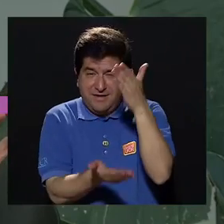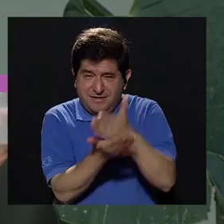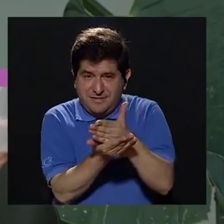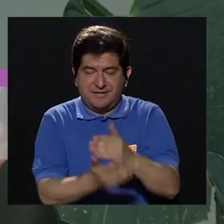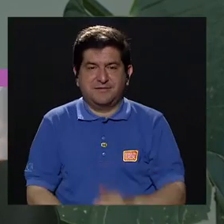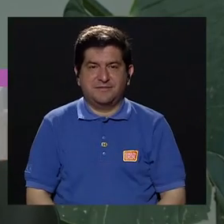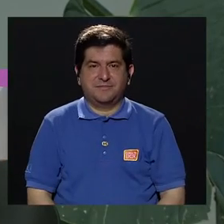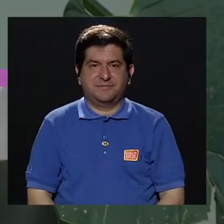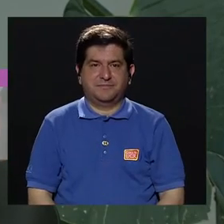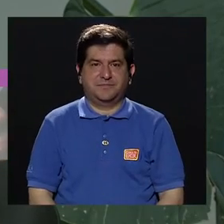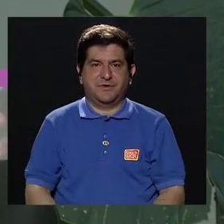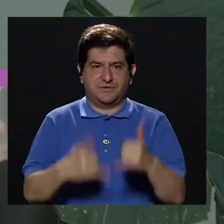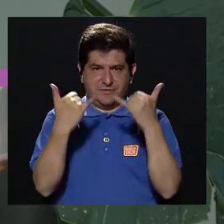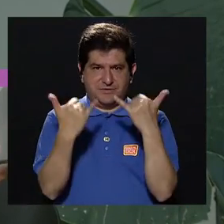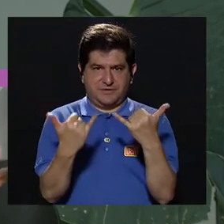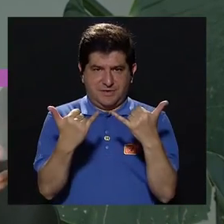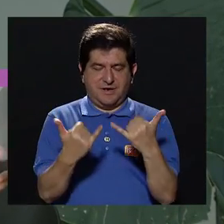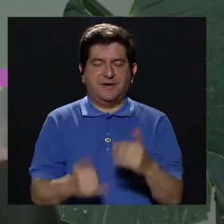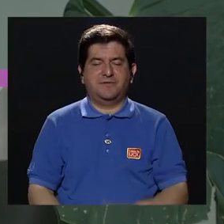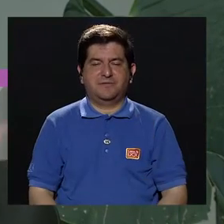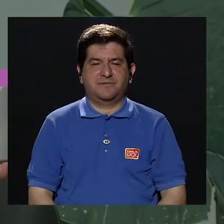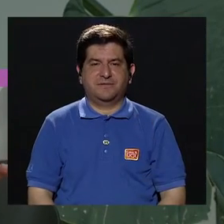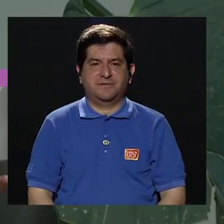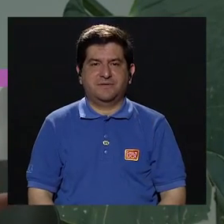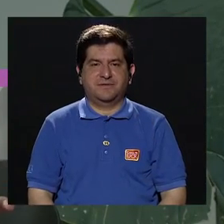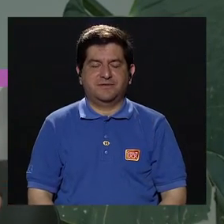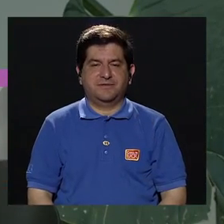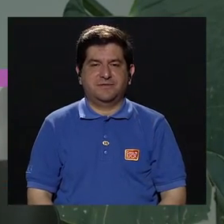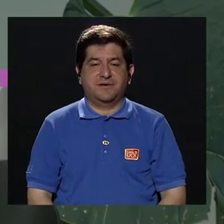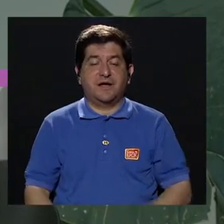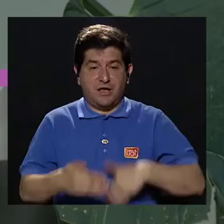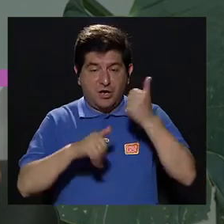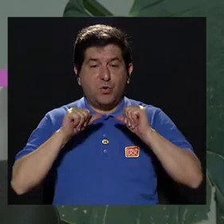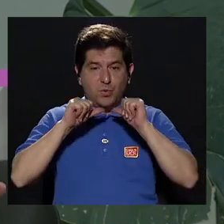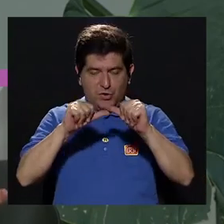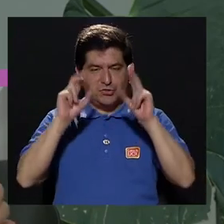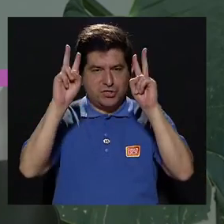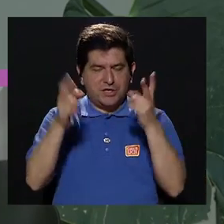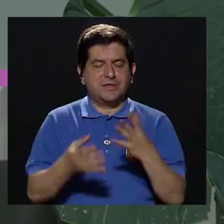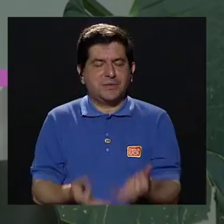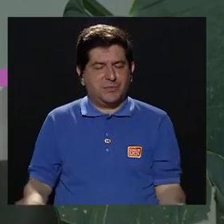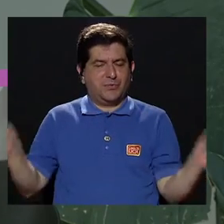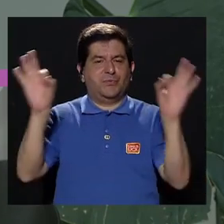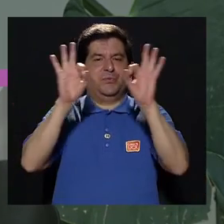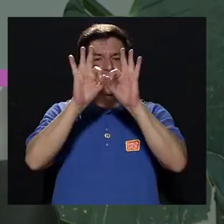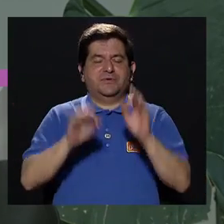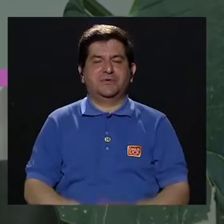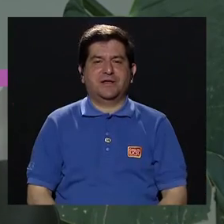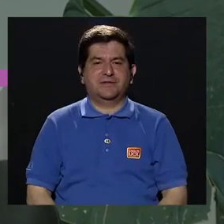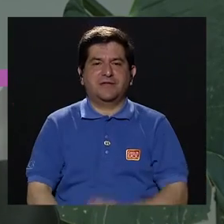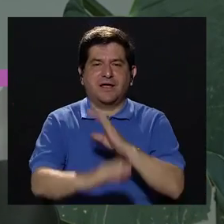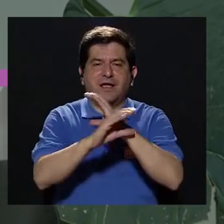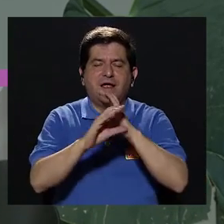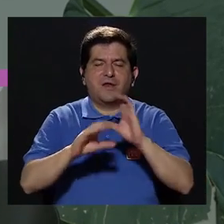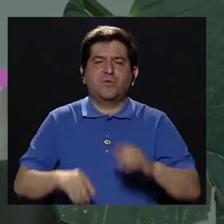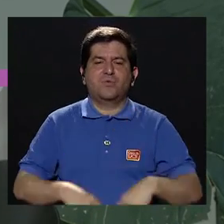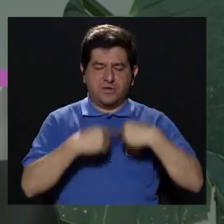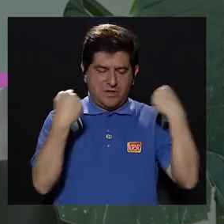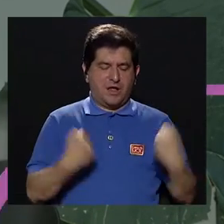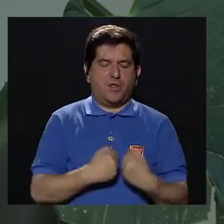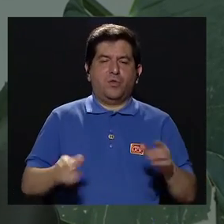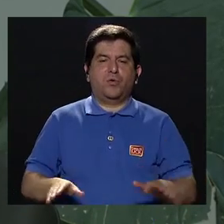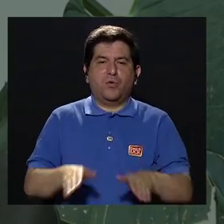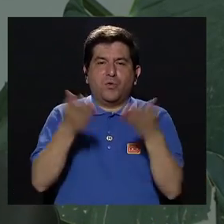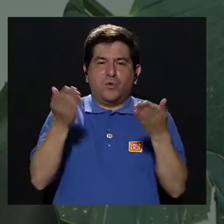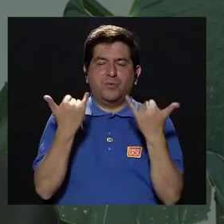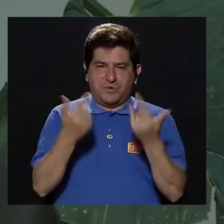ahí. Necesitamos hacer un corte y ya regresamos con este tema tan importante. ¿Cómo es el cuidado del corazón?